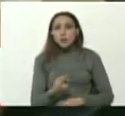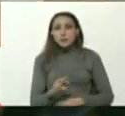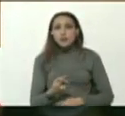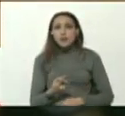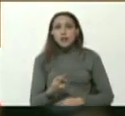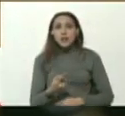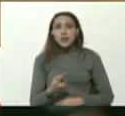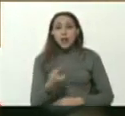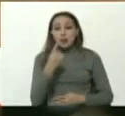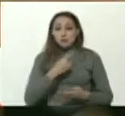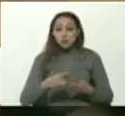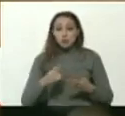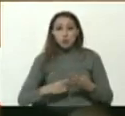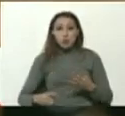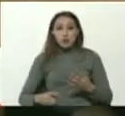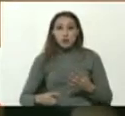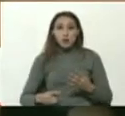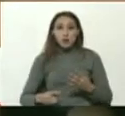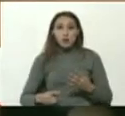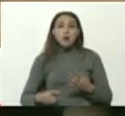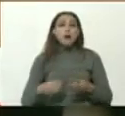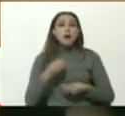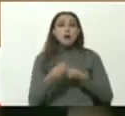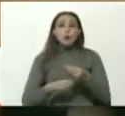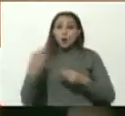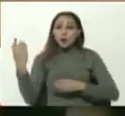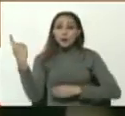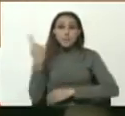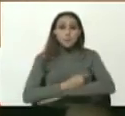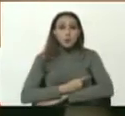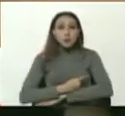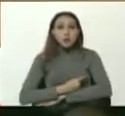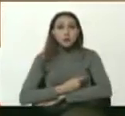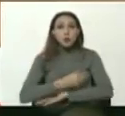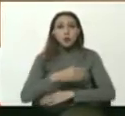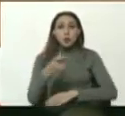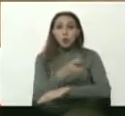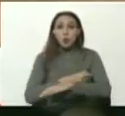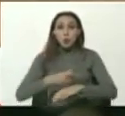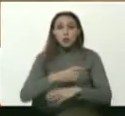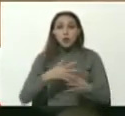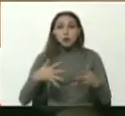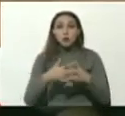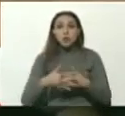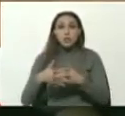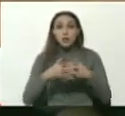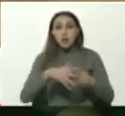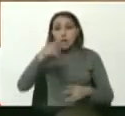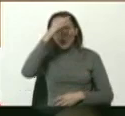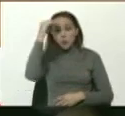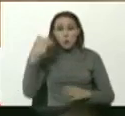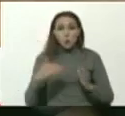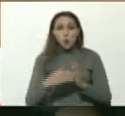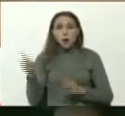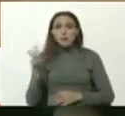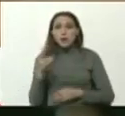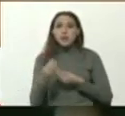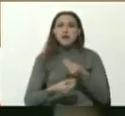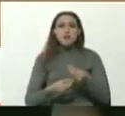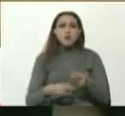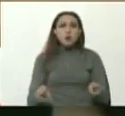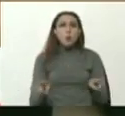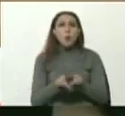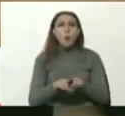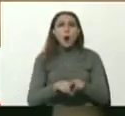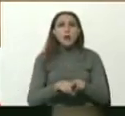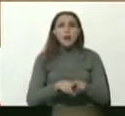medidas coercitivas unilaterales impuestas por el gobierno de Donald Trump al pueblo venezolano están causando muerte, dolor